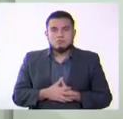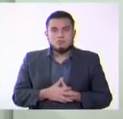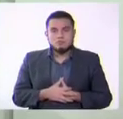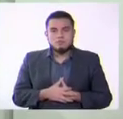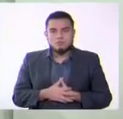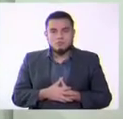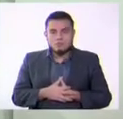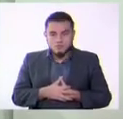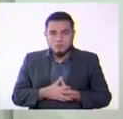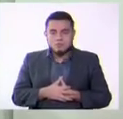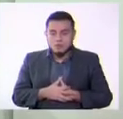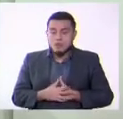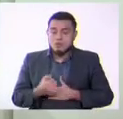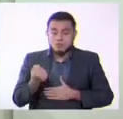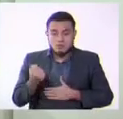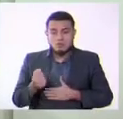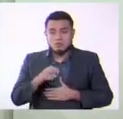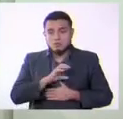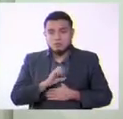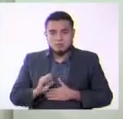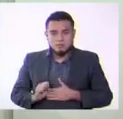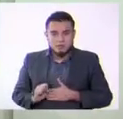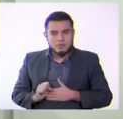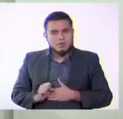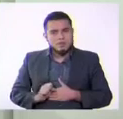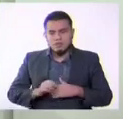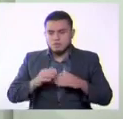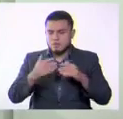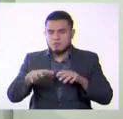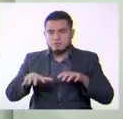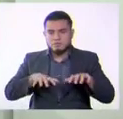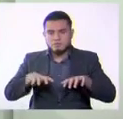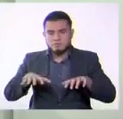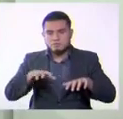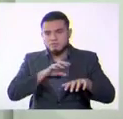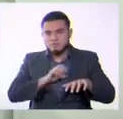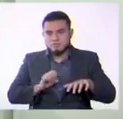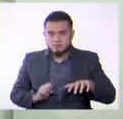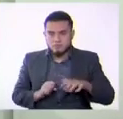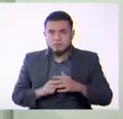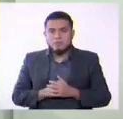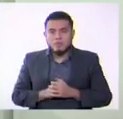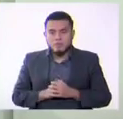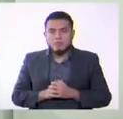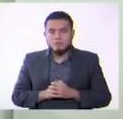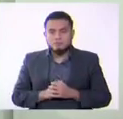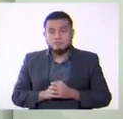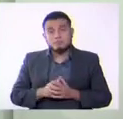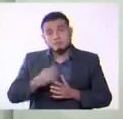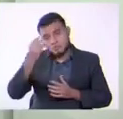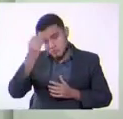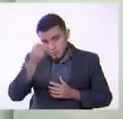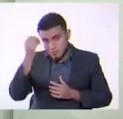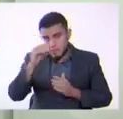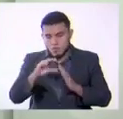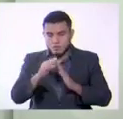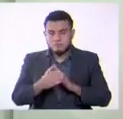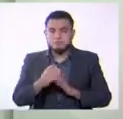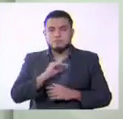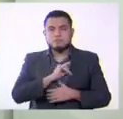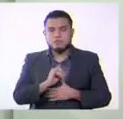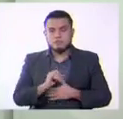El Salvador, de diferentes partes de nuestro país, nos han hecho llegar su opinión acerca del tema cultura e